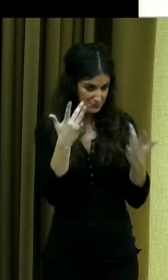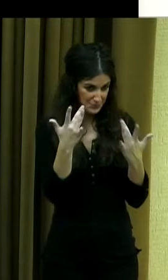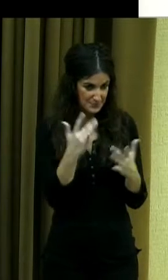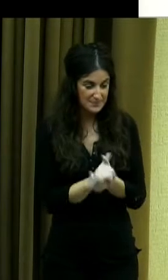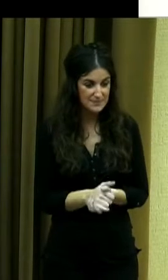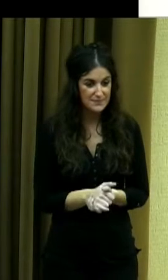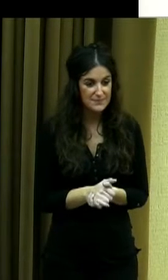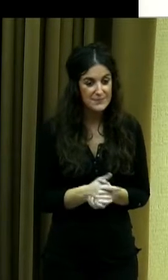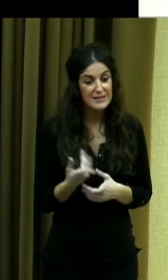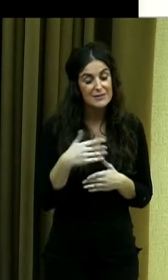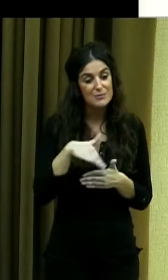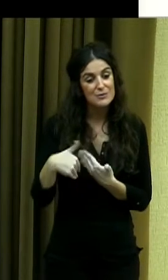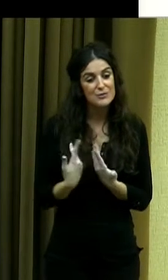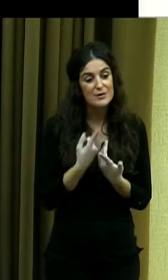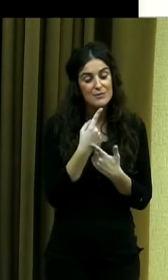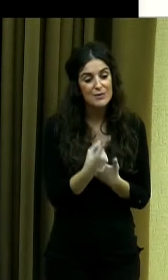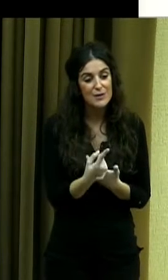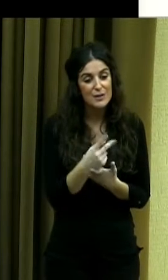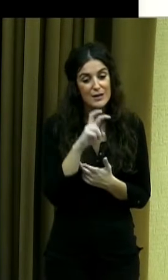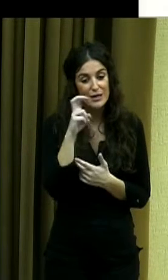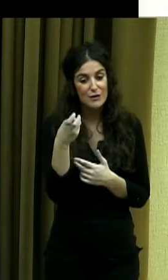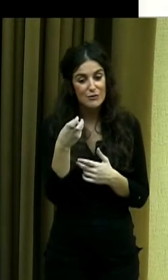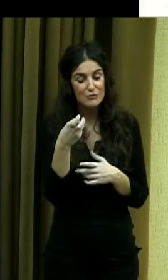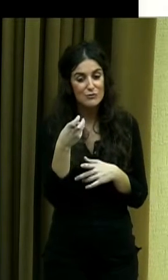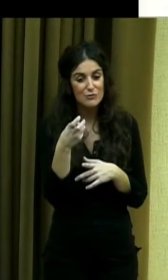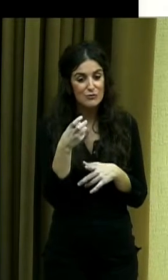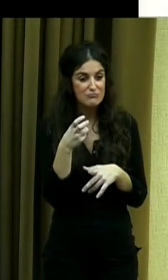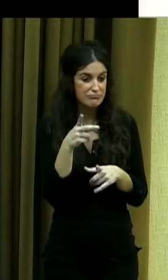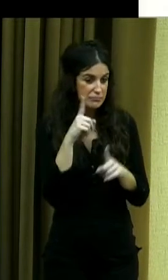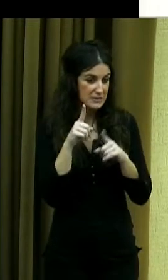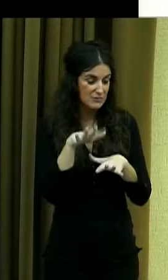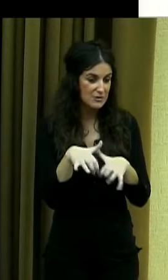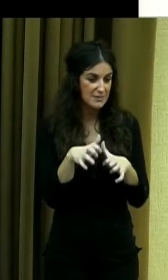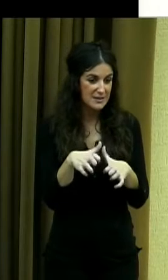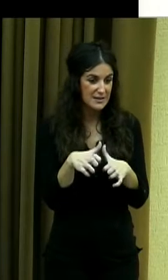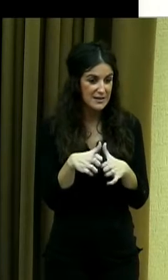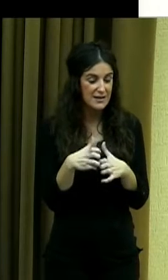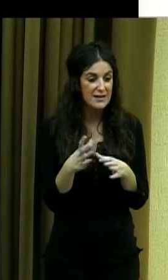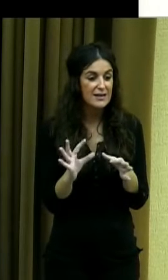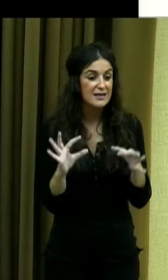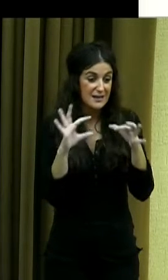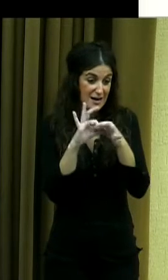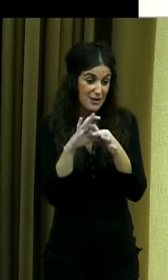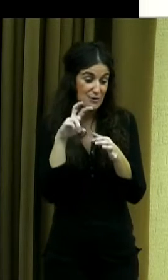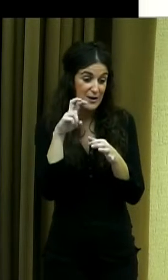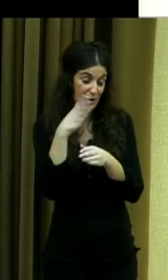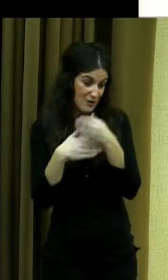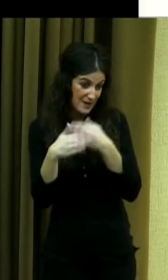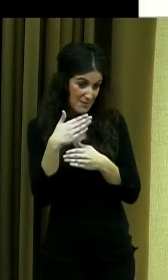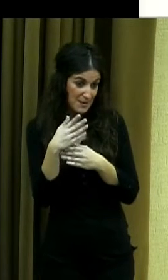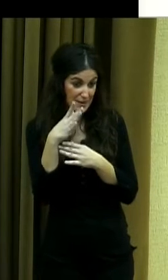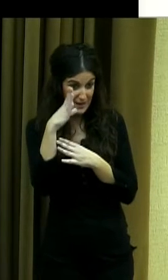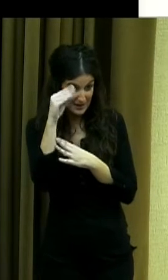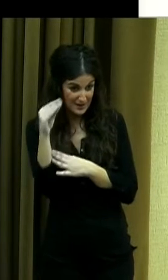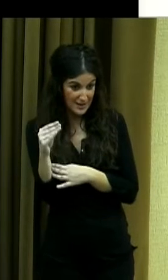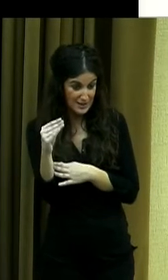Y, por último, también quería incidir en otro trastorno del aprendizaje que puede aparecer de forma comórbida con la discapacidad intelectual o incluso a